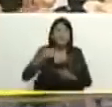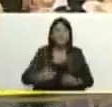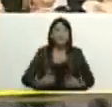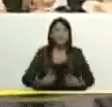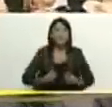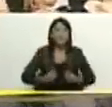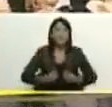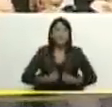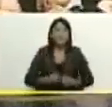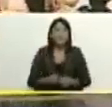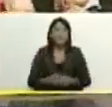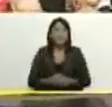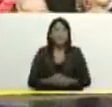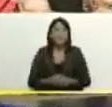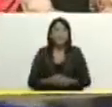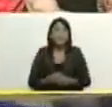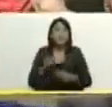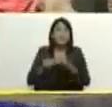Y se atrevieron.